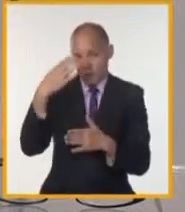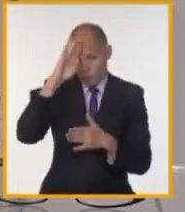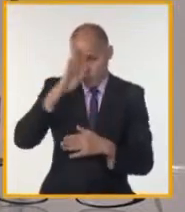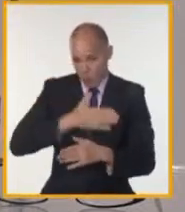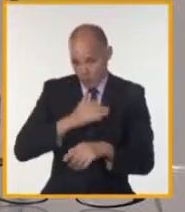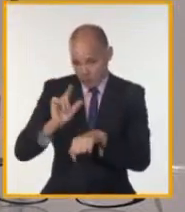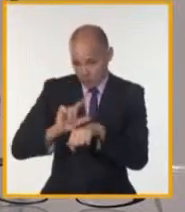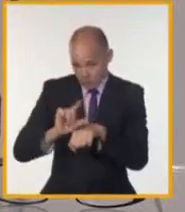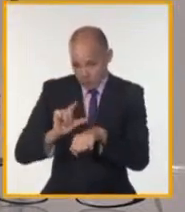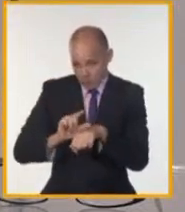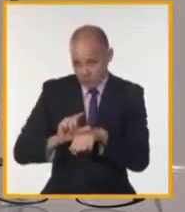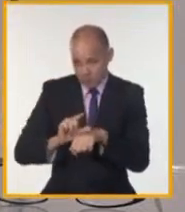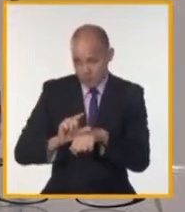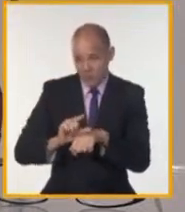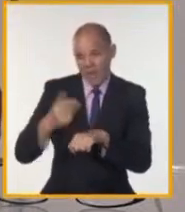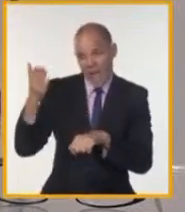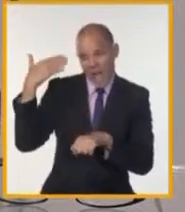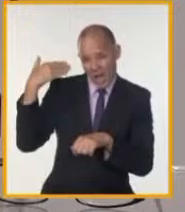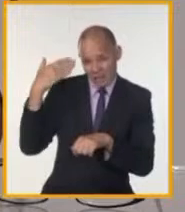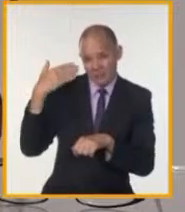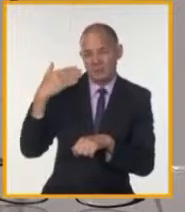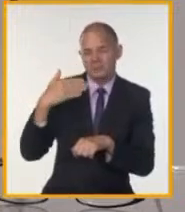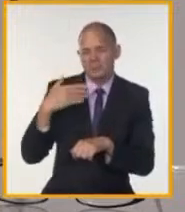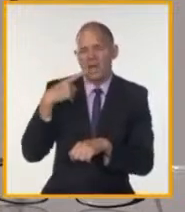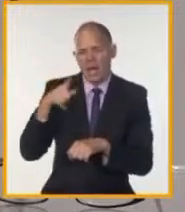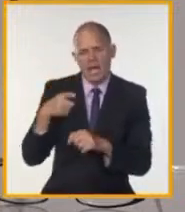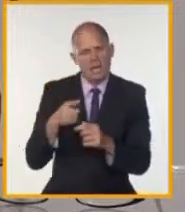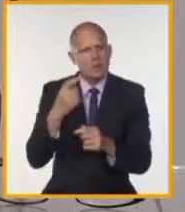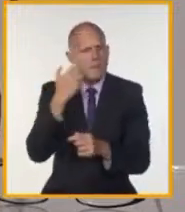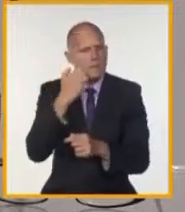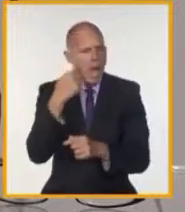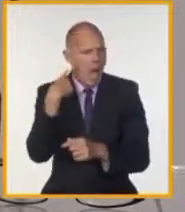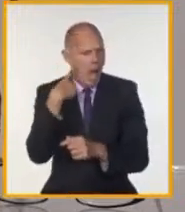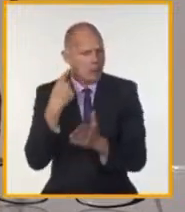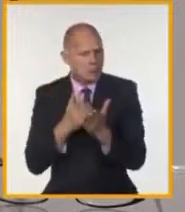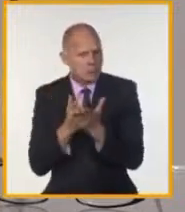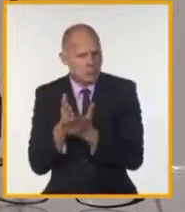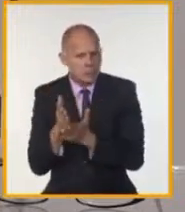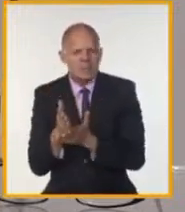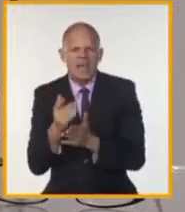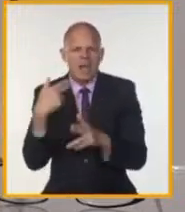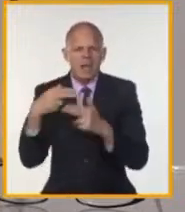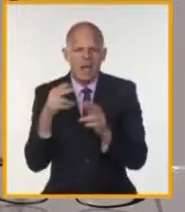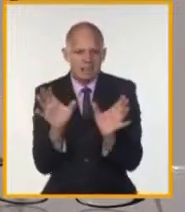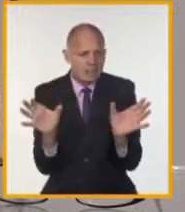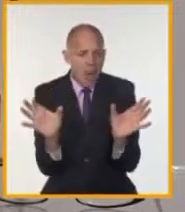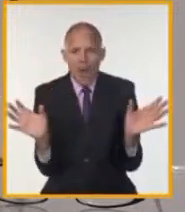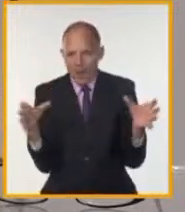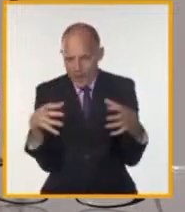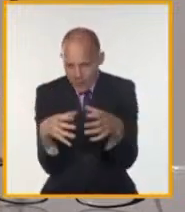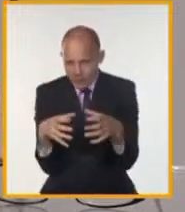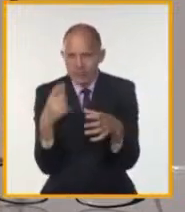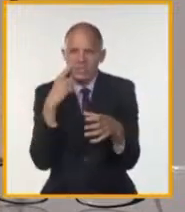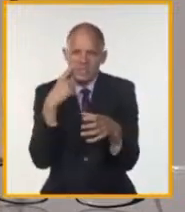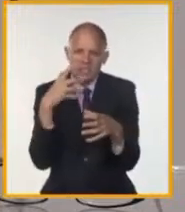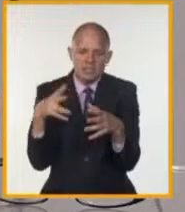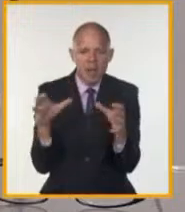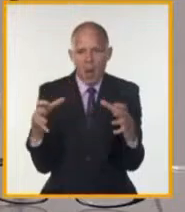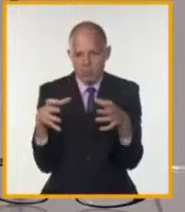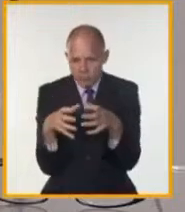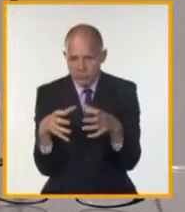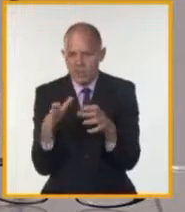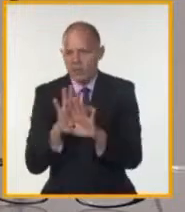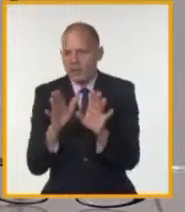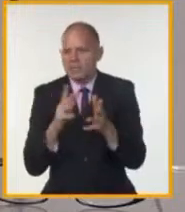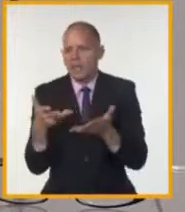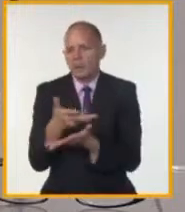empresa de taxi que existía. La empresa regular, pudiéramos decir. La empresa de servicio regular se incorpora al servicio de arrendamiento. Comienza con el